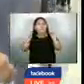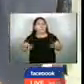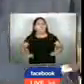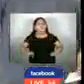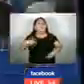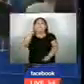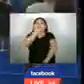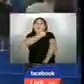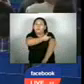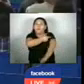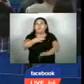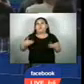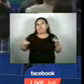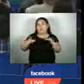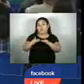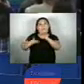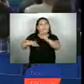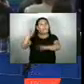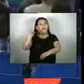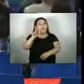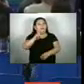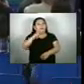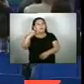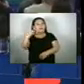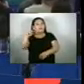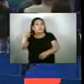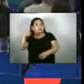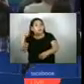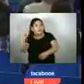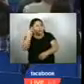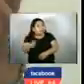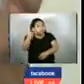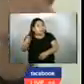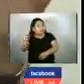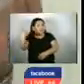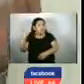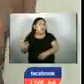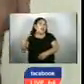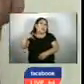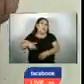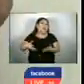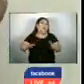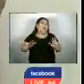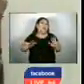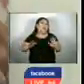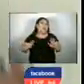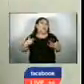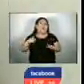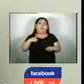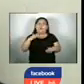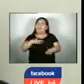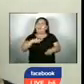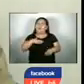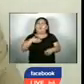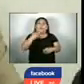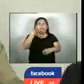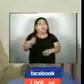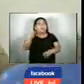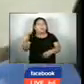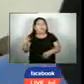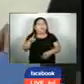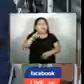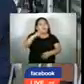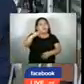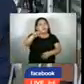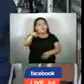vacunar incluso hasta más de 100,000 dosis diarias. En este momento estamos alcanzando la vacunación diaria entre cerca de